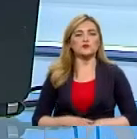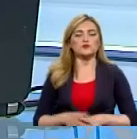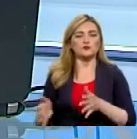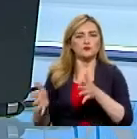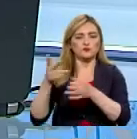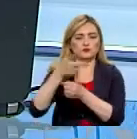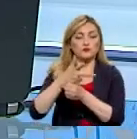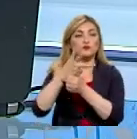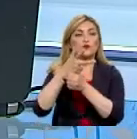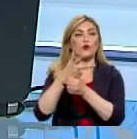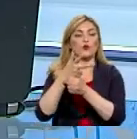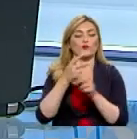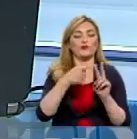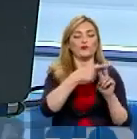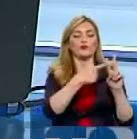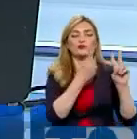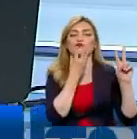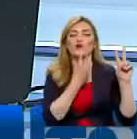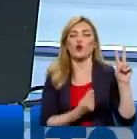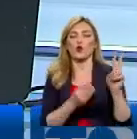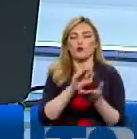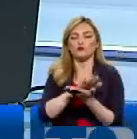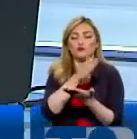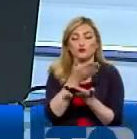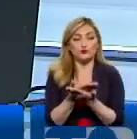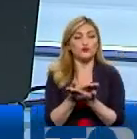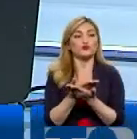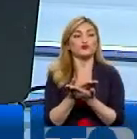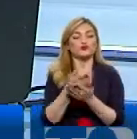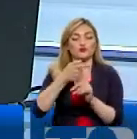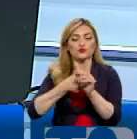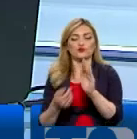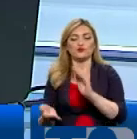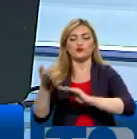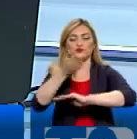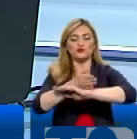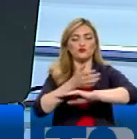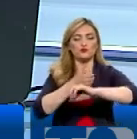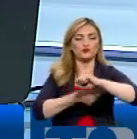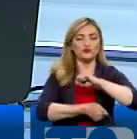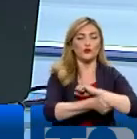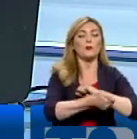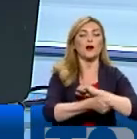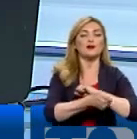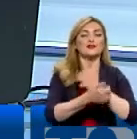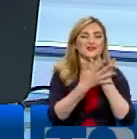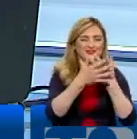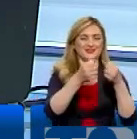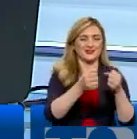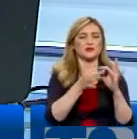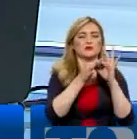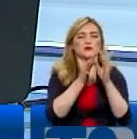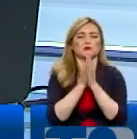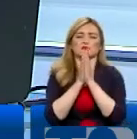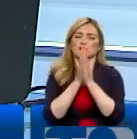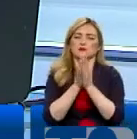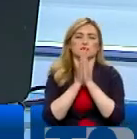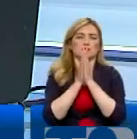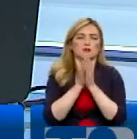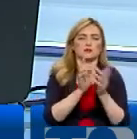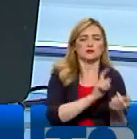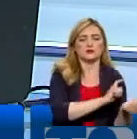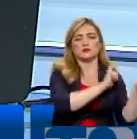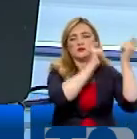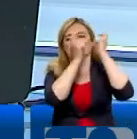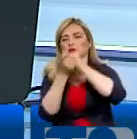En videos entre Shaiman Oren y su traductor se observa cómo un mes antes del asesinato de su compañero de celda ruega que sean trasladados a